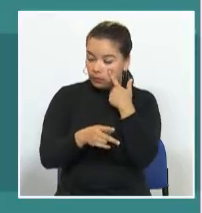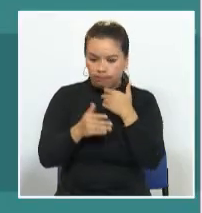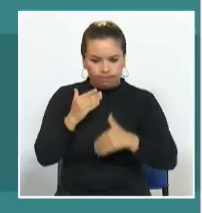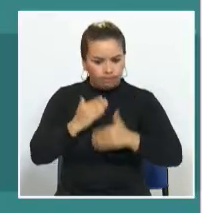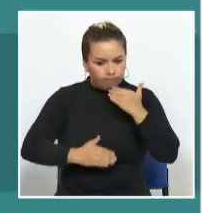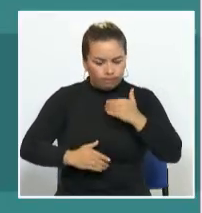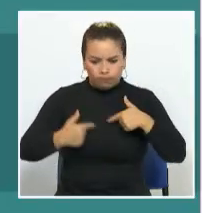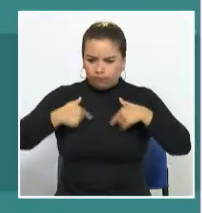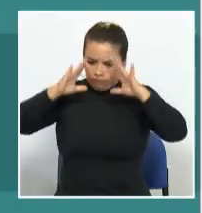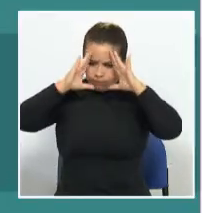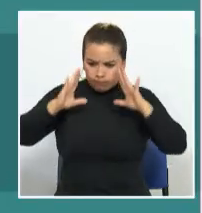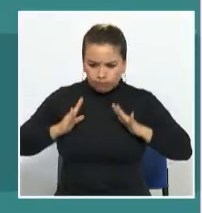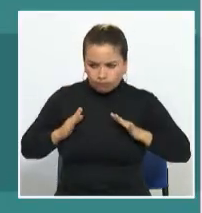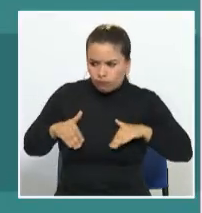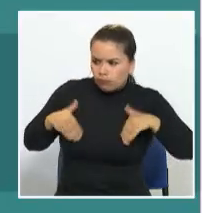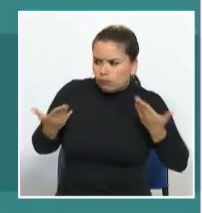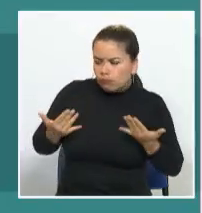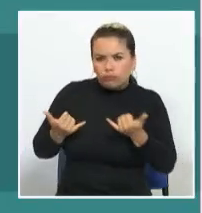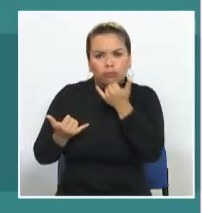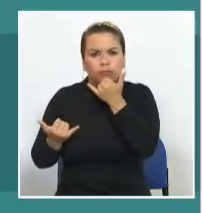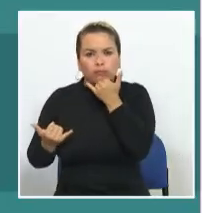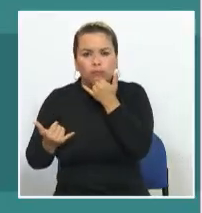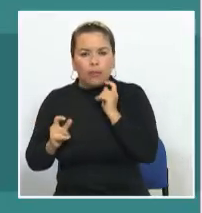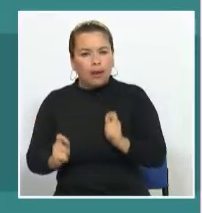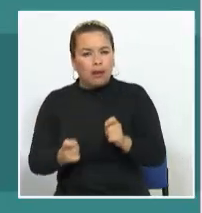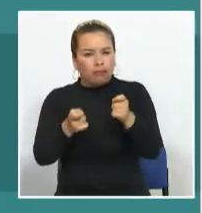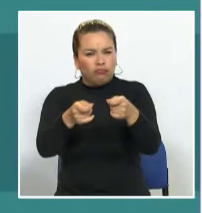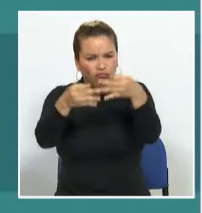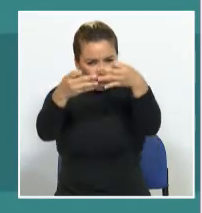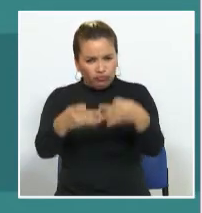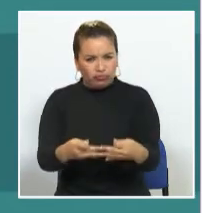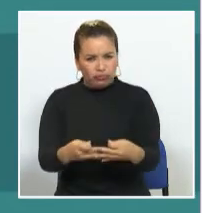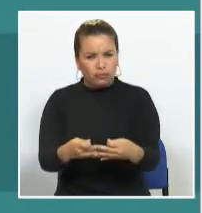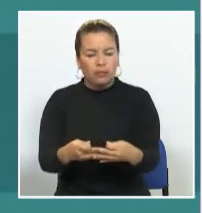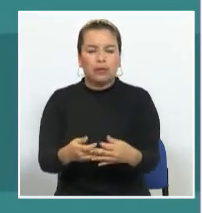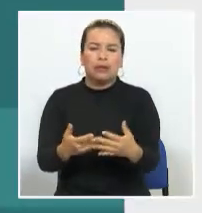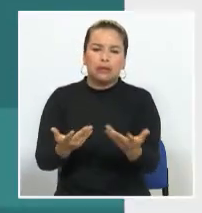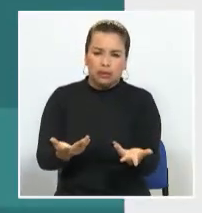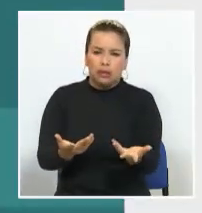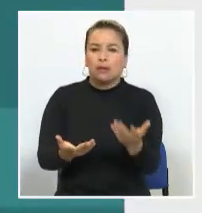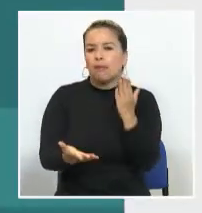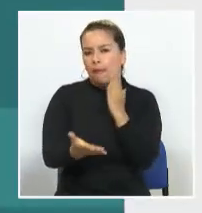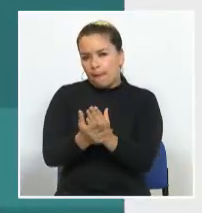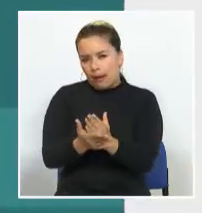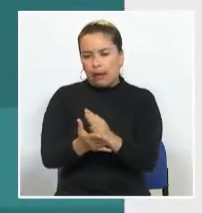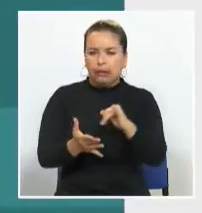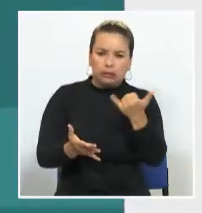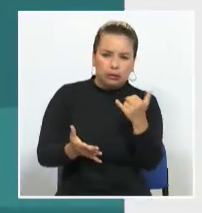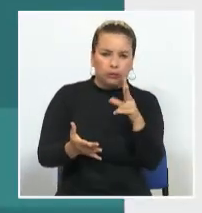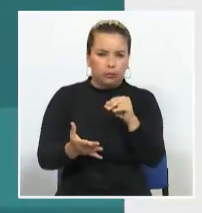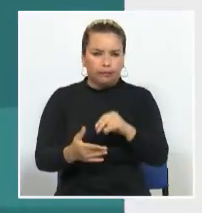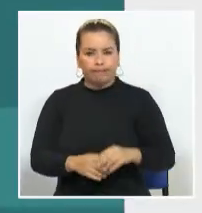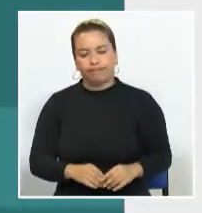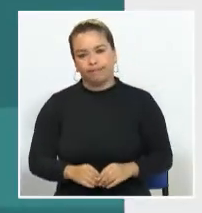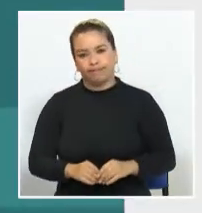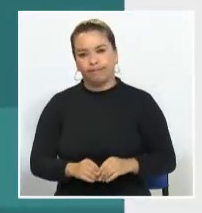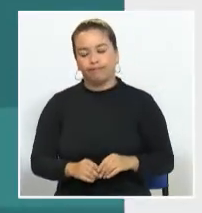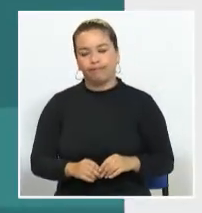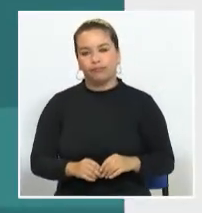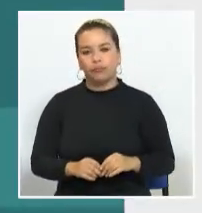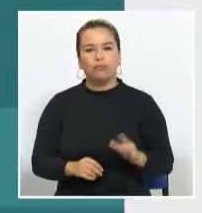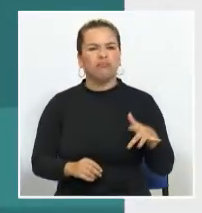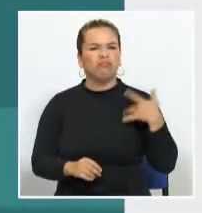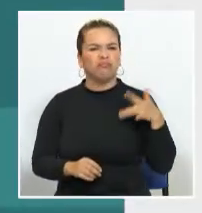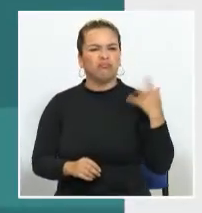de esa presión para poder determinar si realmente estoy sufriendo de la presión o no. Los síntomas en general de la